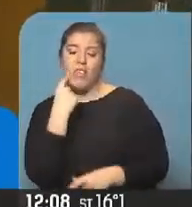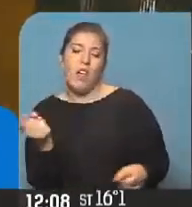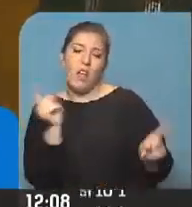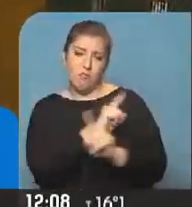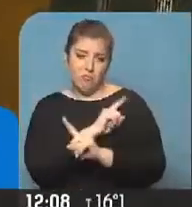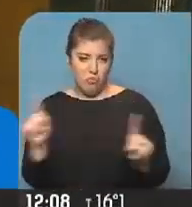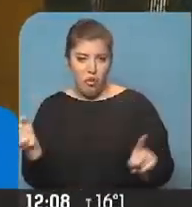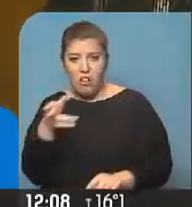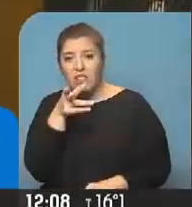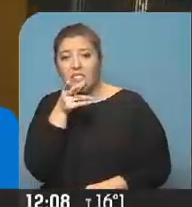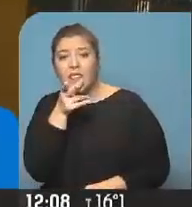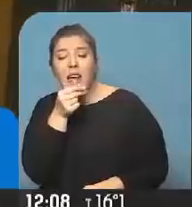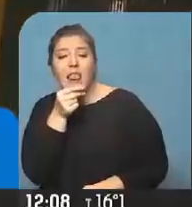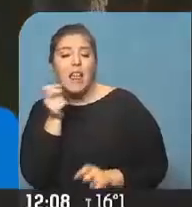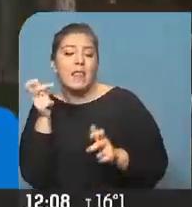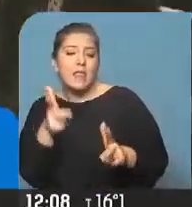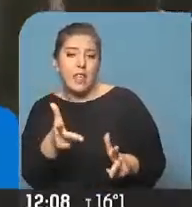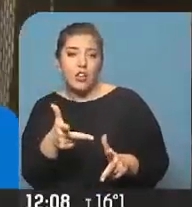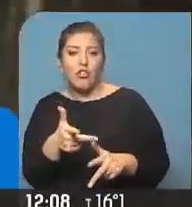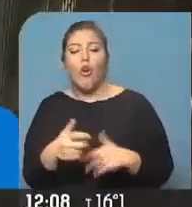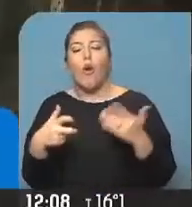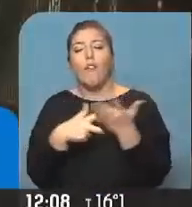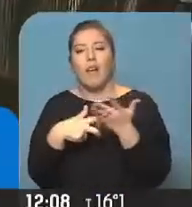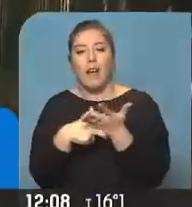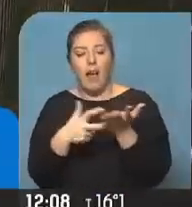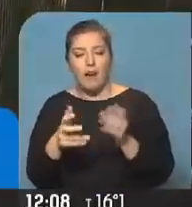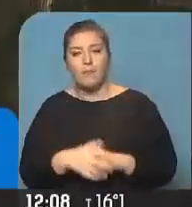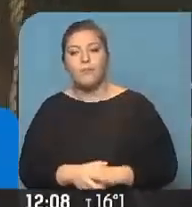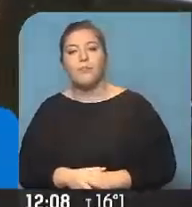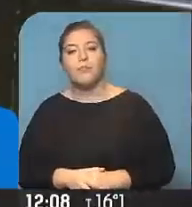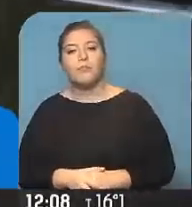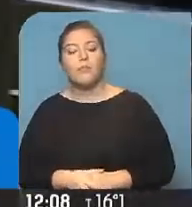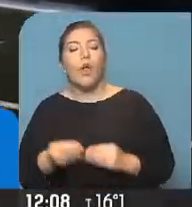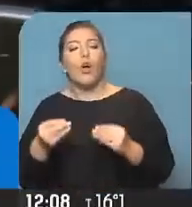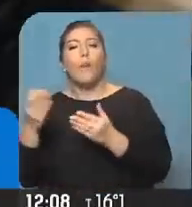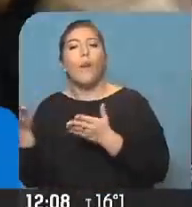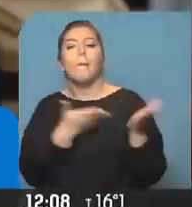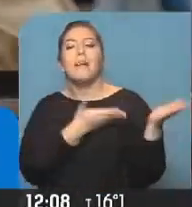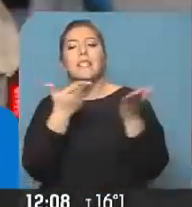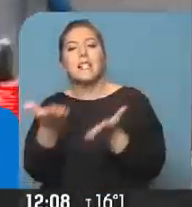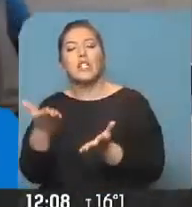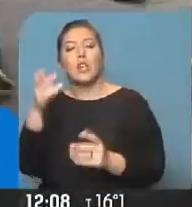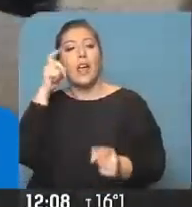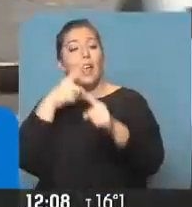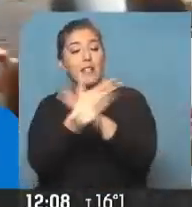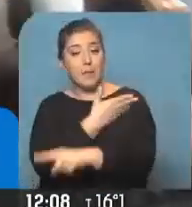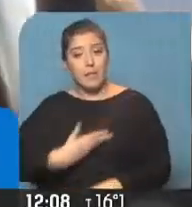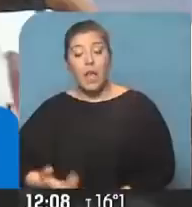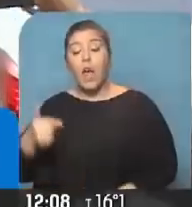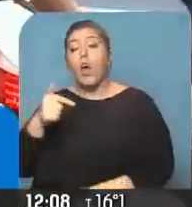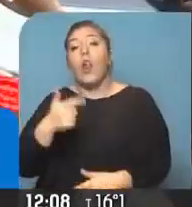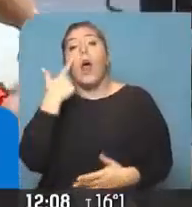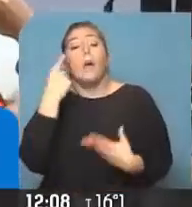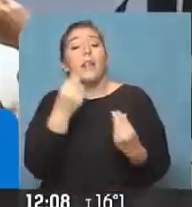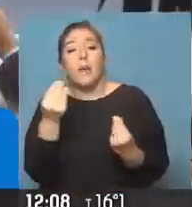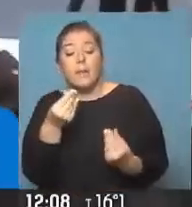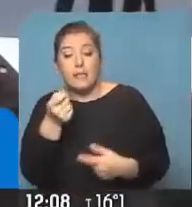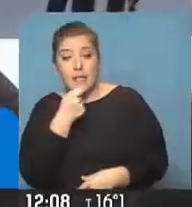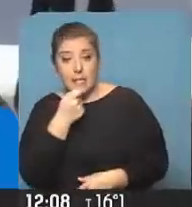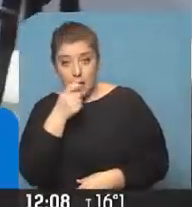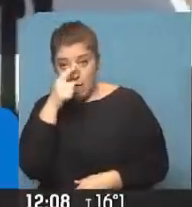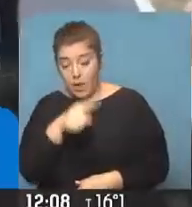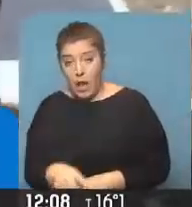de Stornelli al consultársele cómo había sido la presentación de la exmandataria en estos tribunales. Y ahora, bueno, habrá que esperar qué ocurre, si finalmente se hace